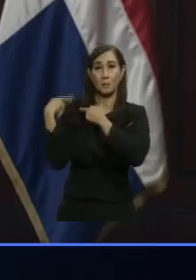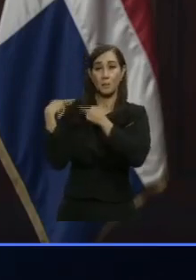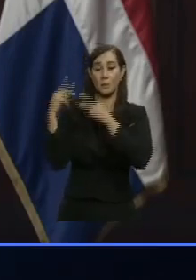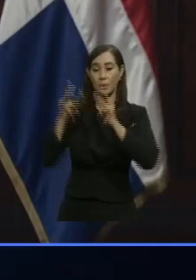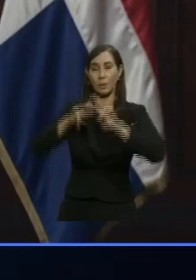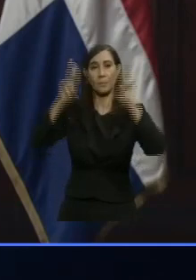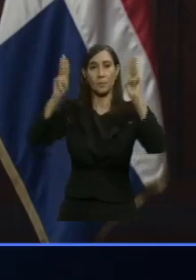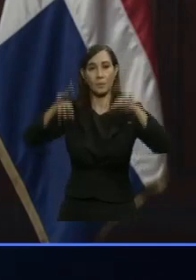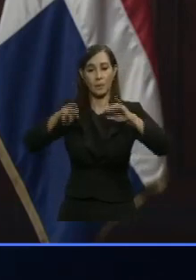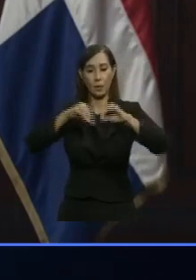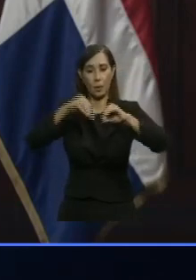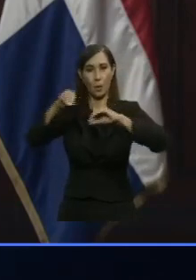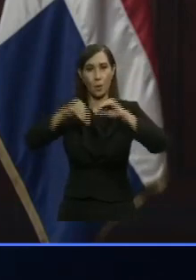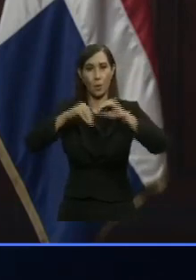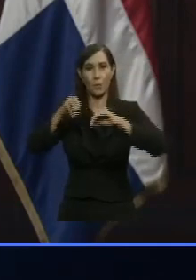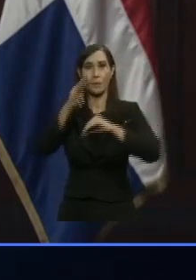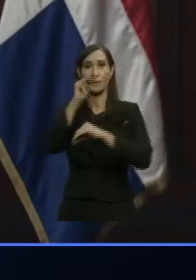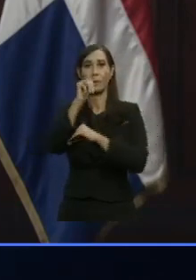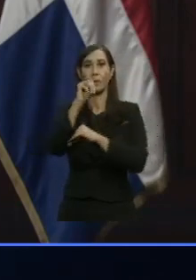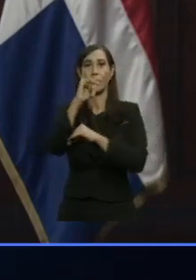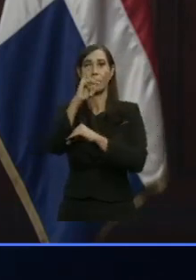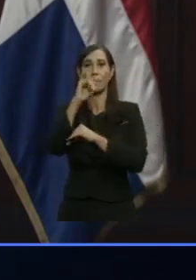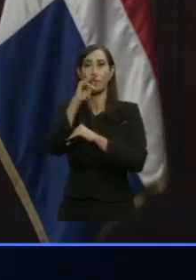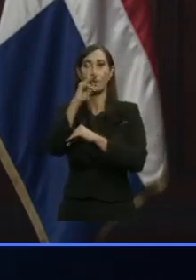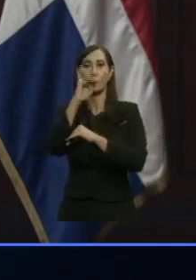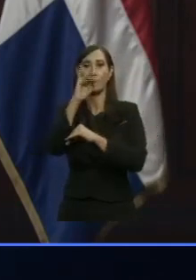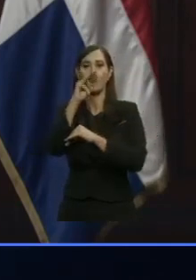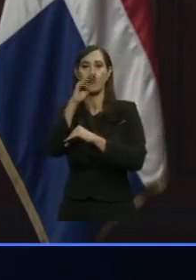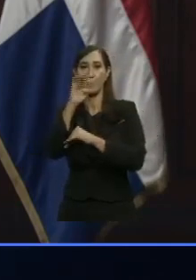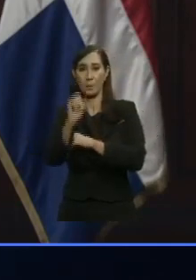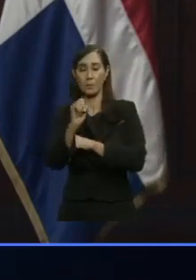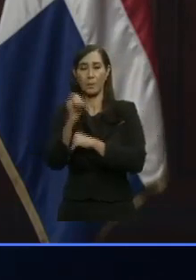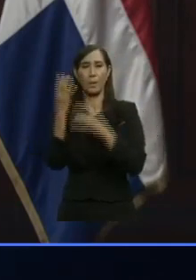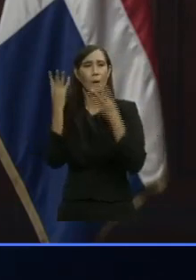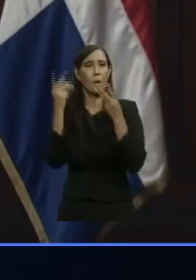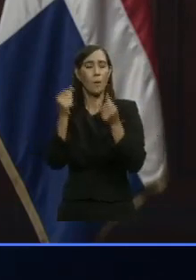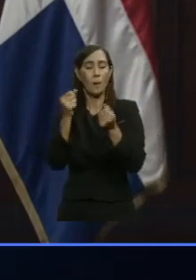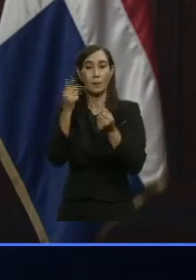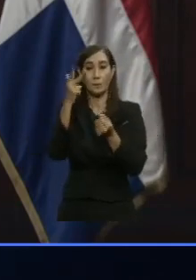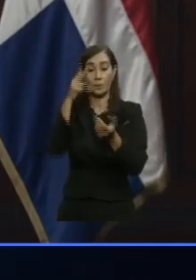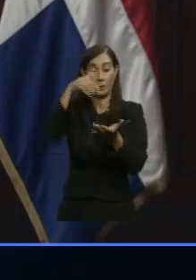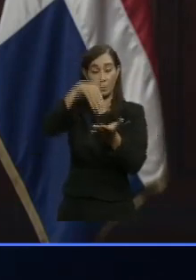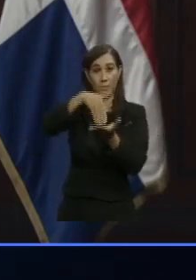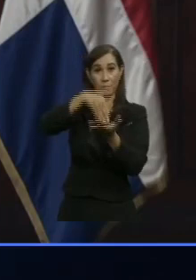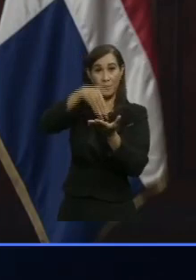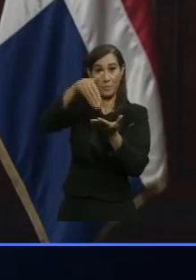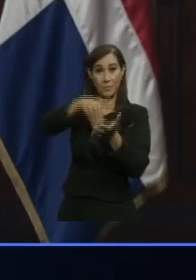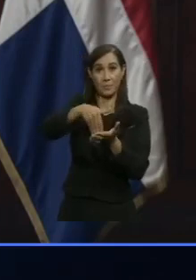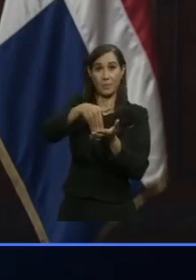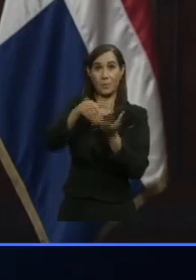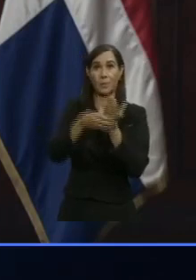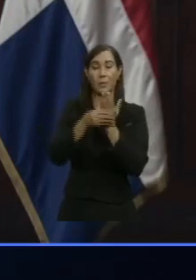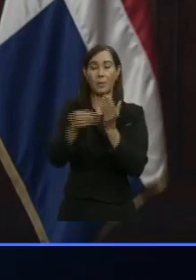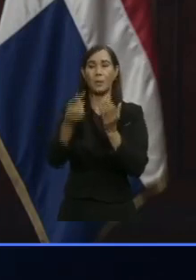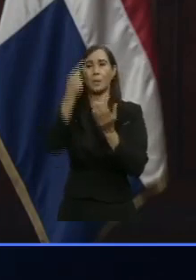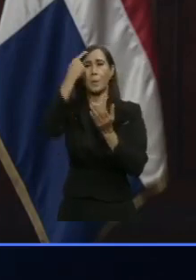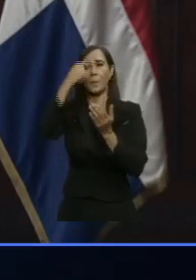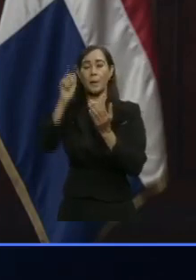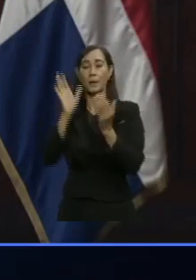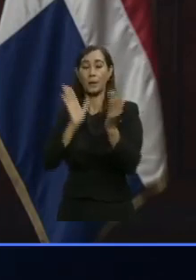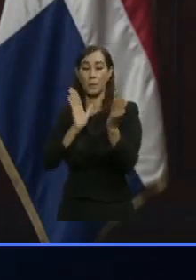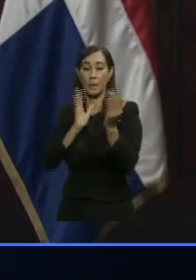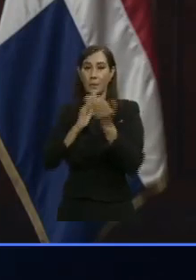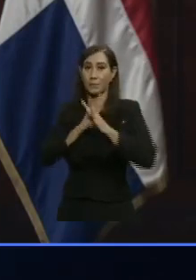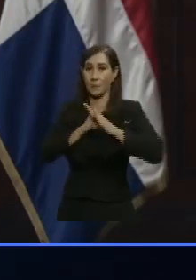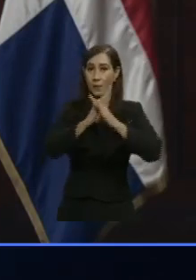se podría no es que se van a destinar son detalla definitivamente establecidos se podrían destinar 40 mil millones pues entonces a la